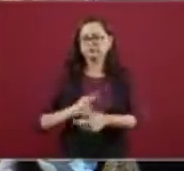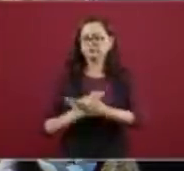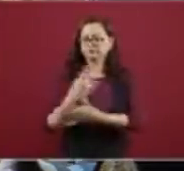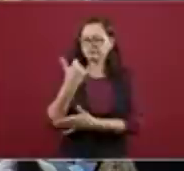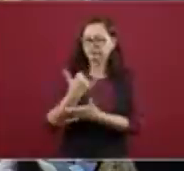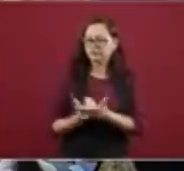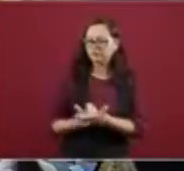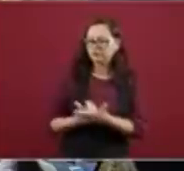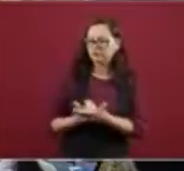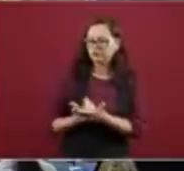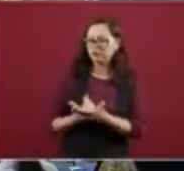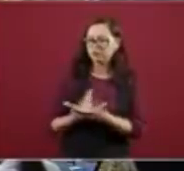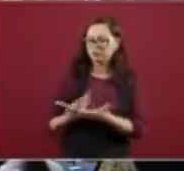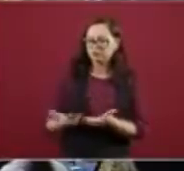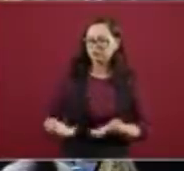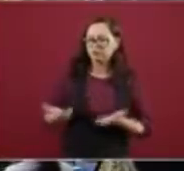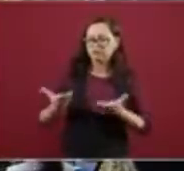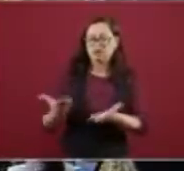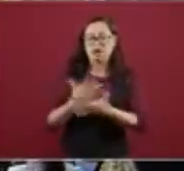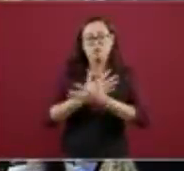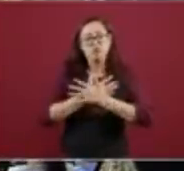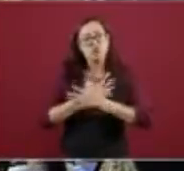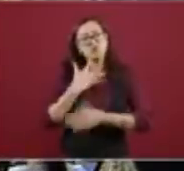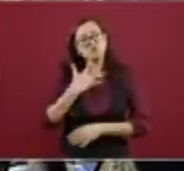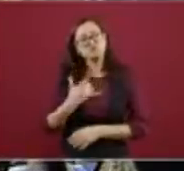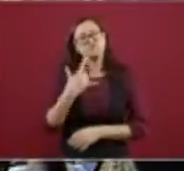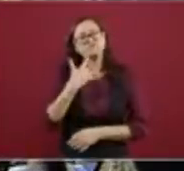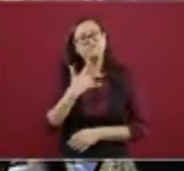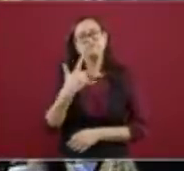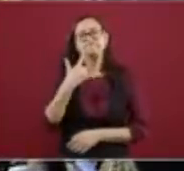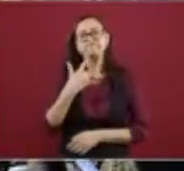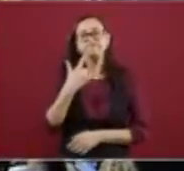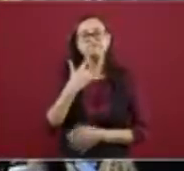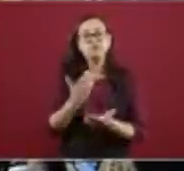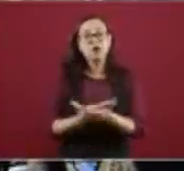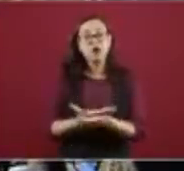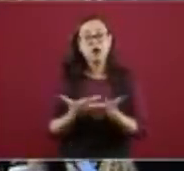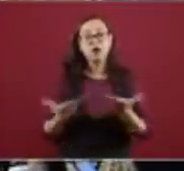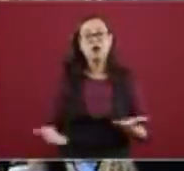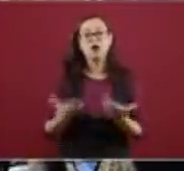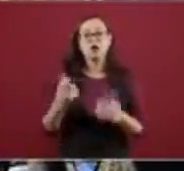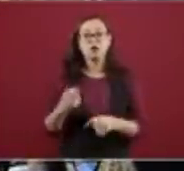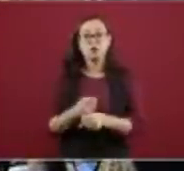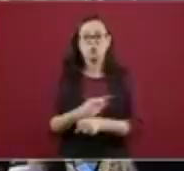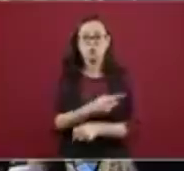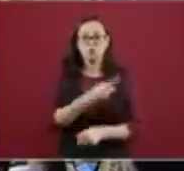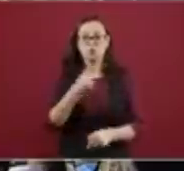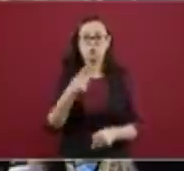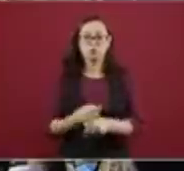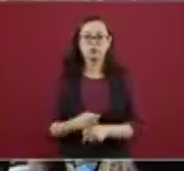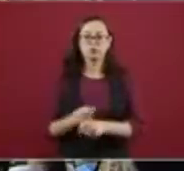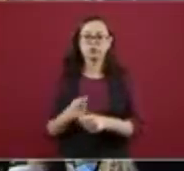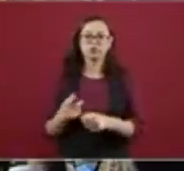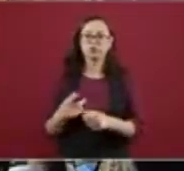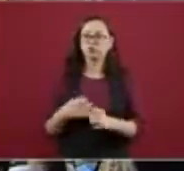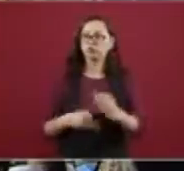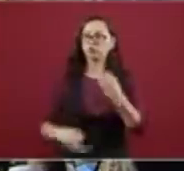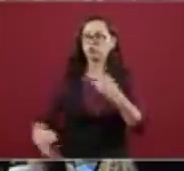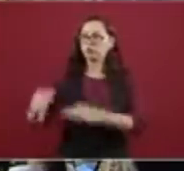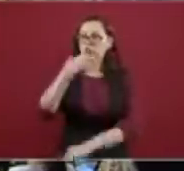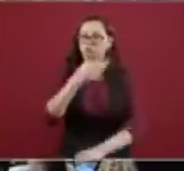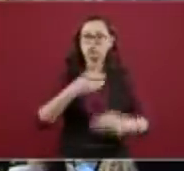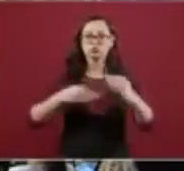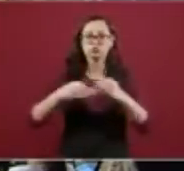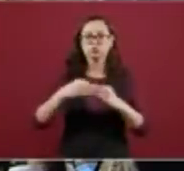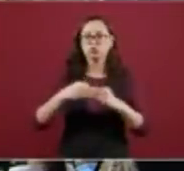tanta dedicación se ha luchado y ahora tenemos la oportunidad de, con la unidad de todos los sectores